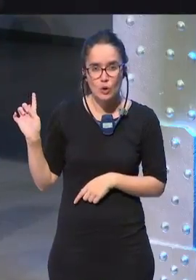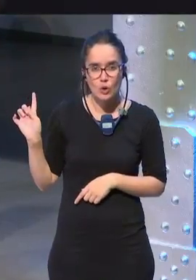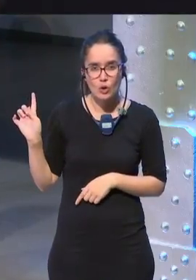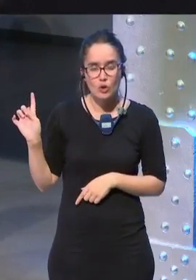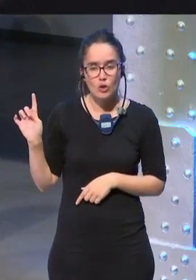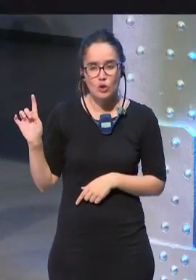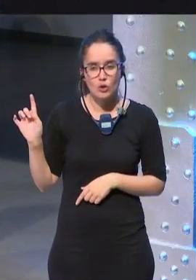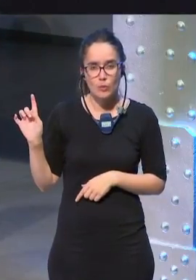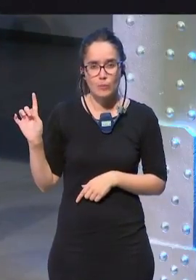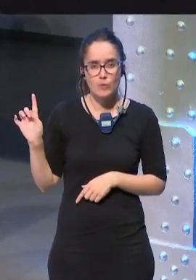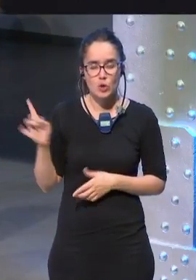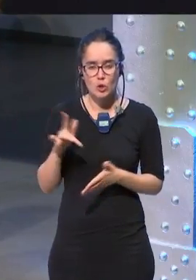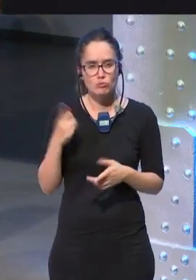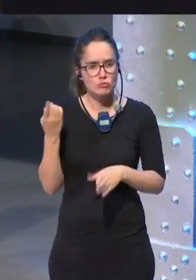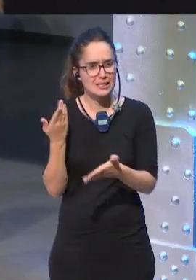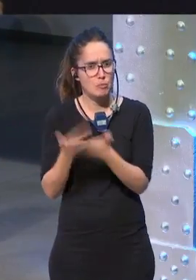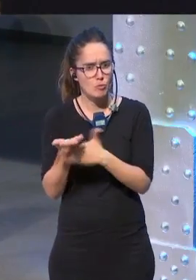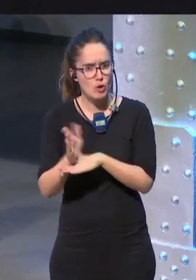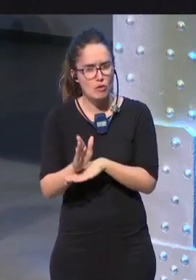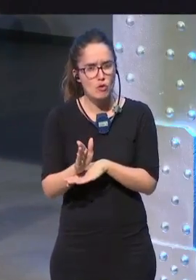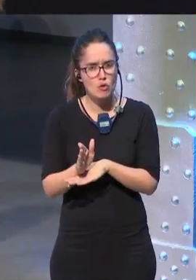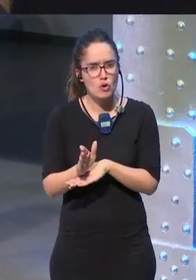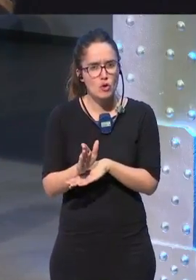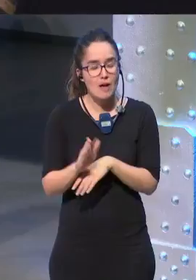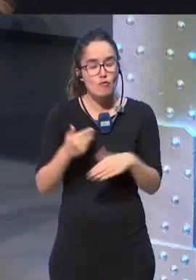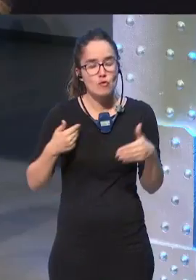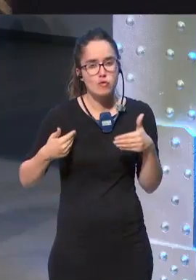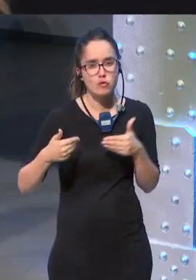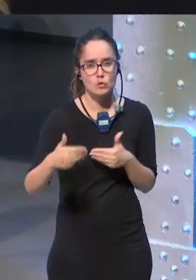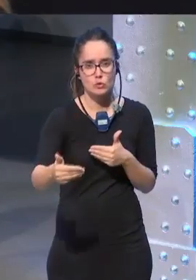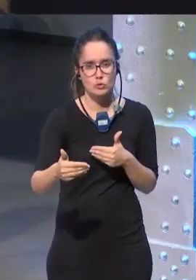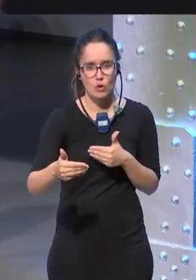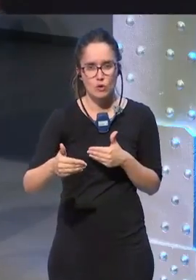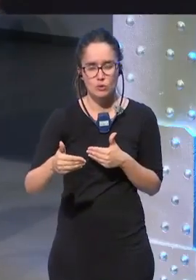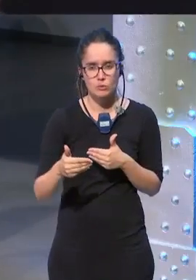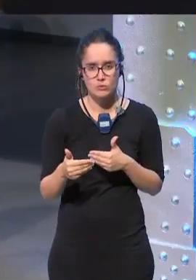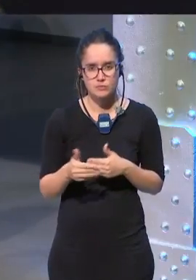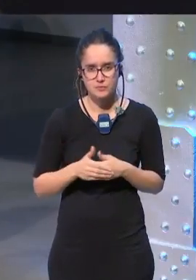lo que estás proponiendo es que en el futuro